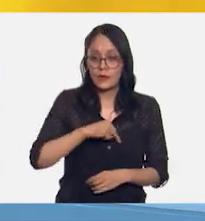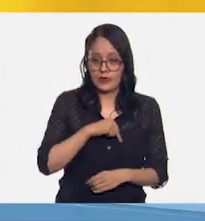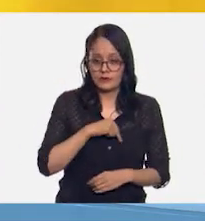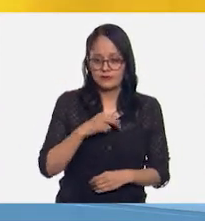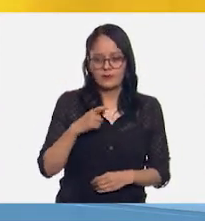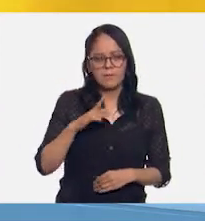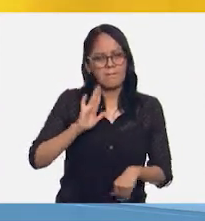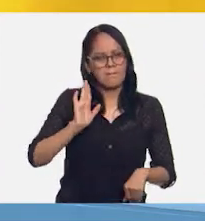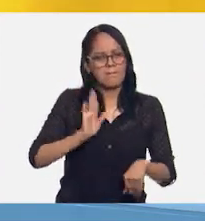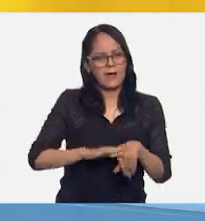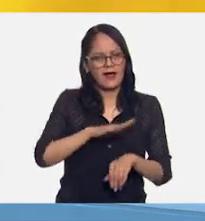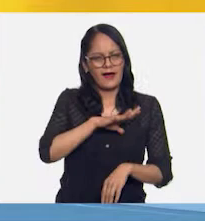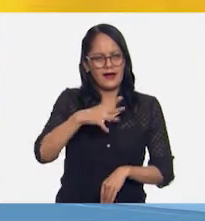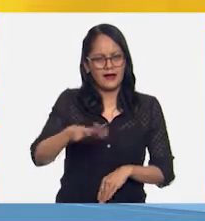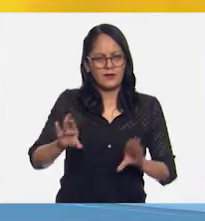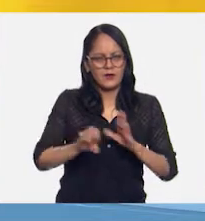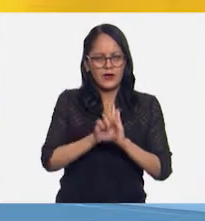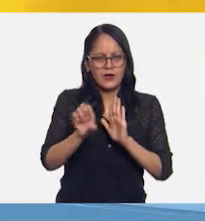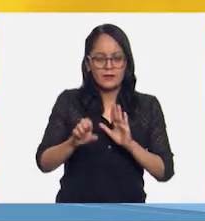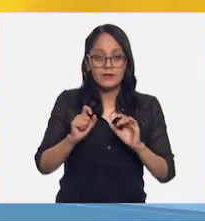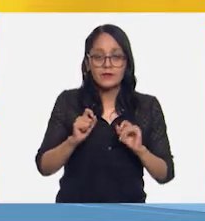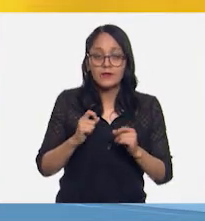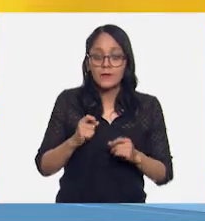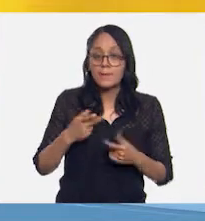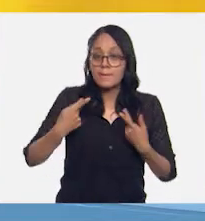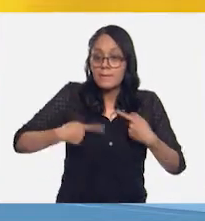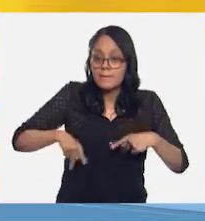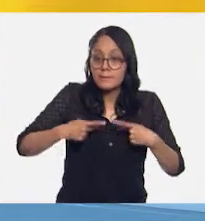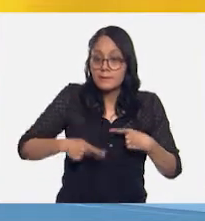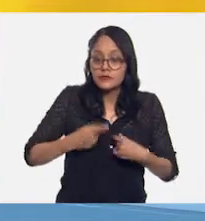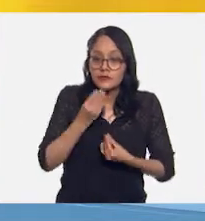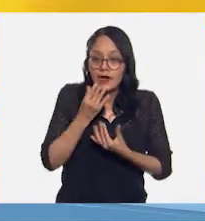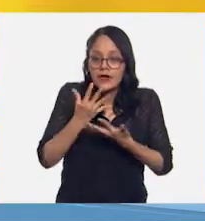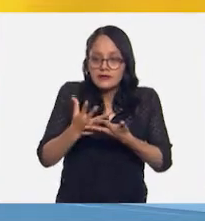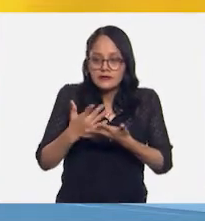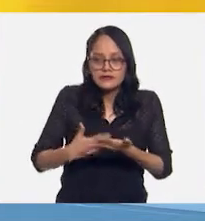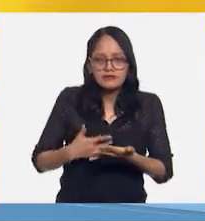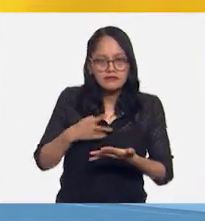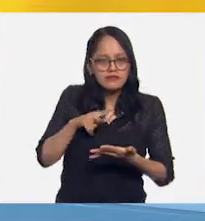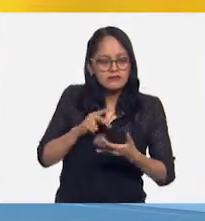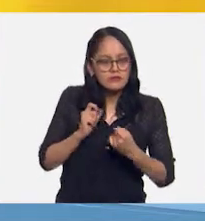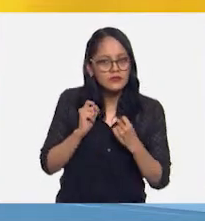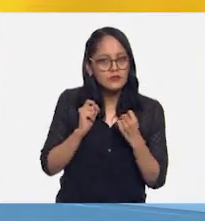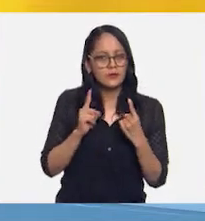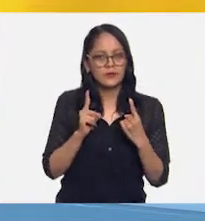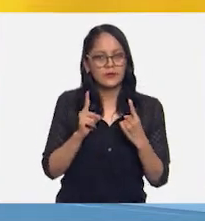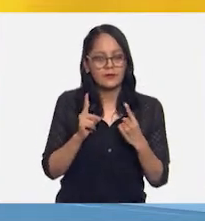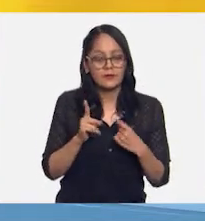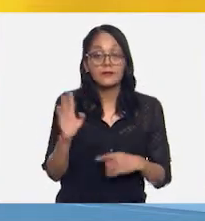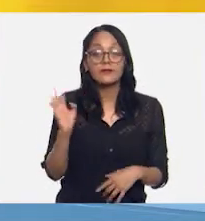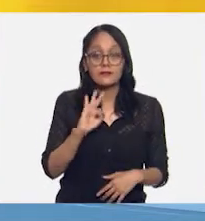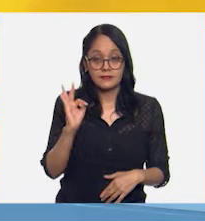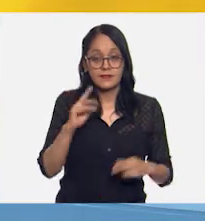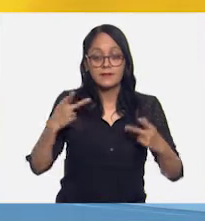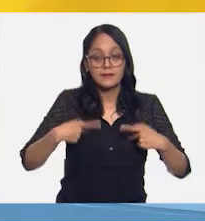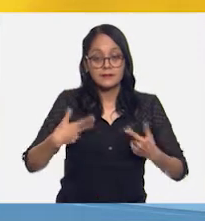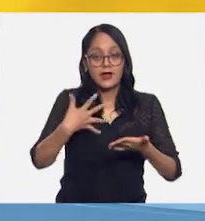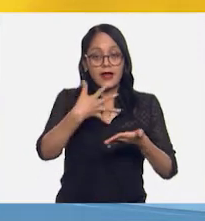fenómeno más general como el despertar de una persona hacia la poesía, es probable que el lector tenga